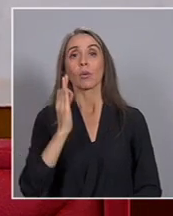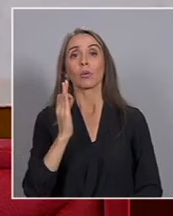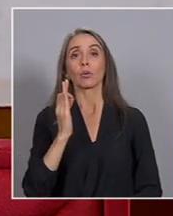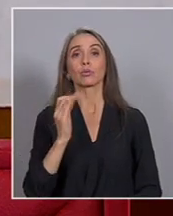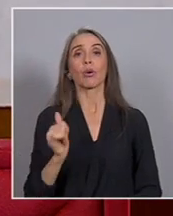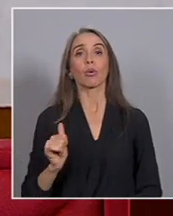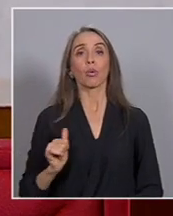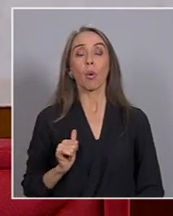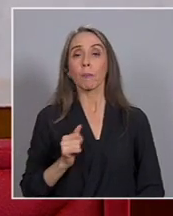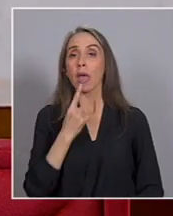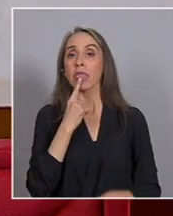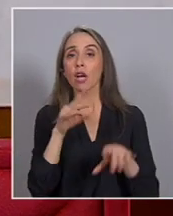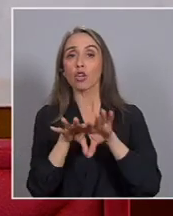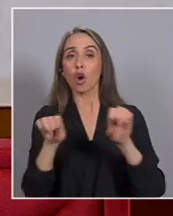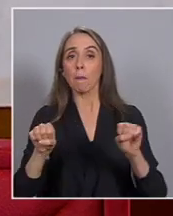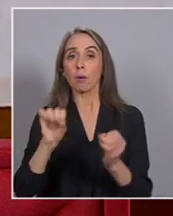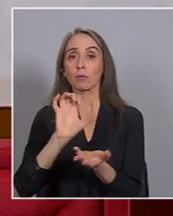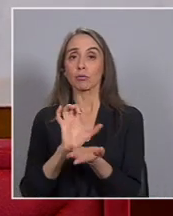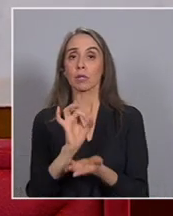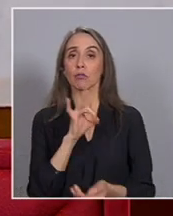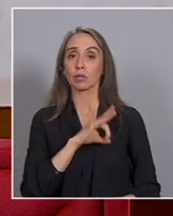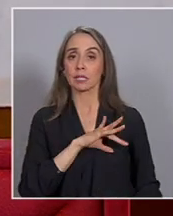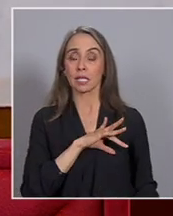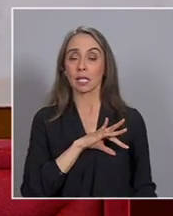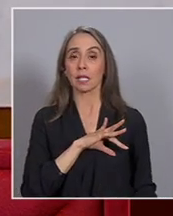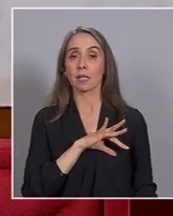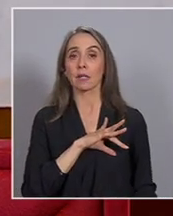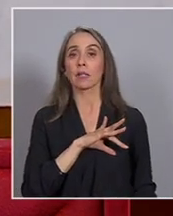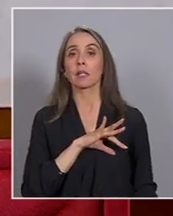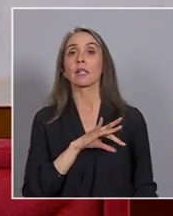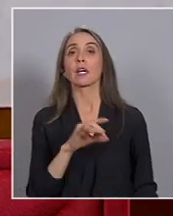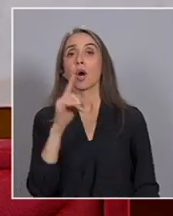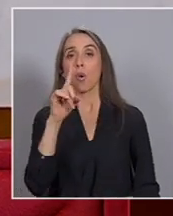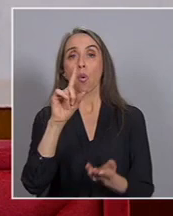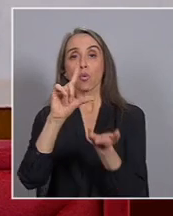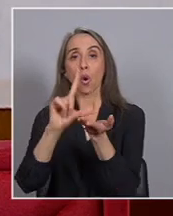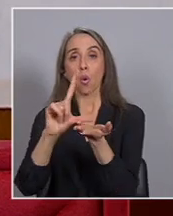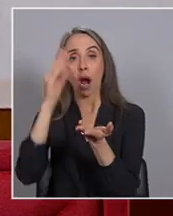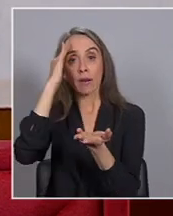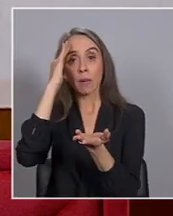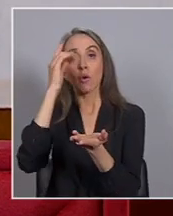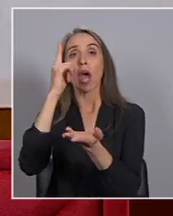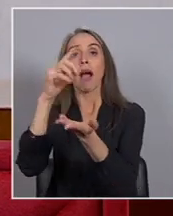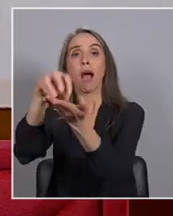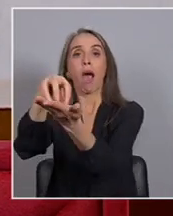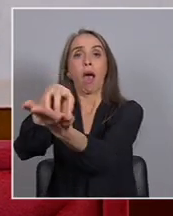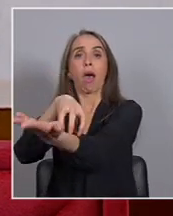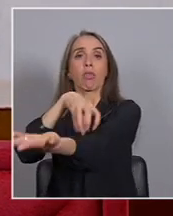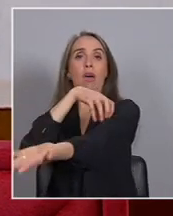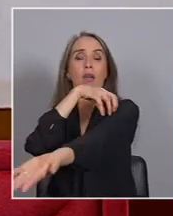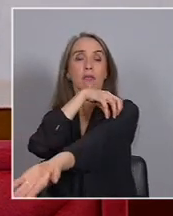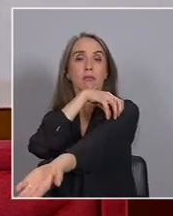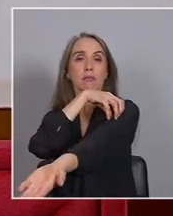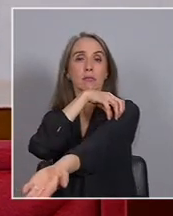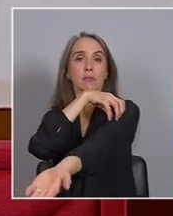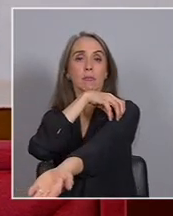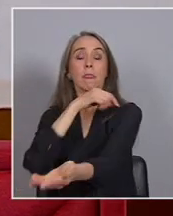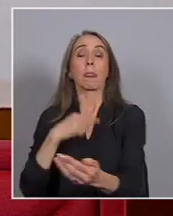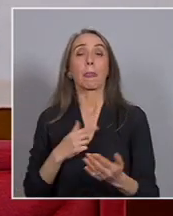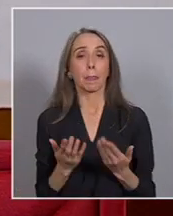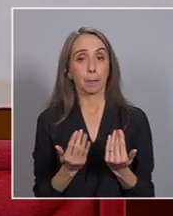de esta manera el compromiso del Estado chileno de tener al menos un sitio de memoria en cada región. Y yo espero